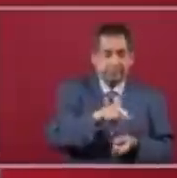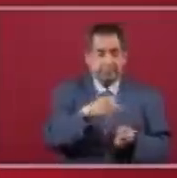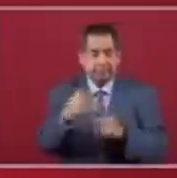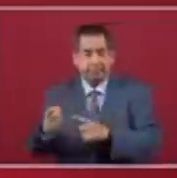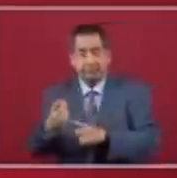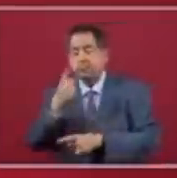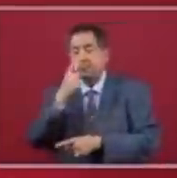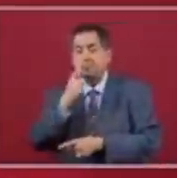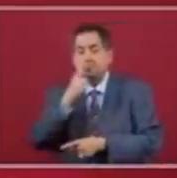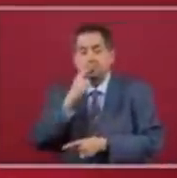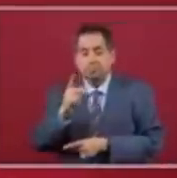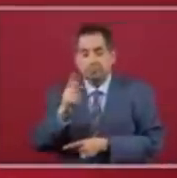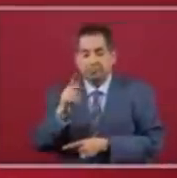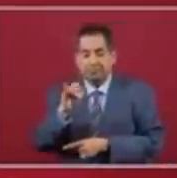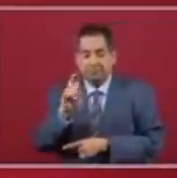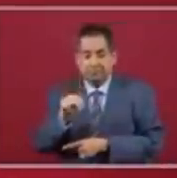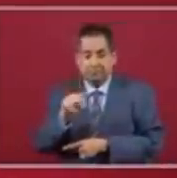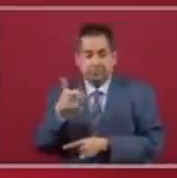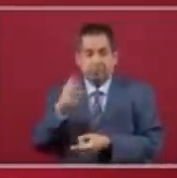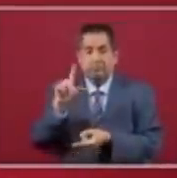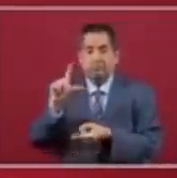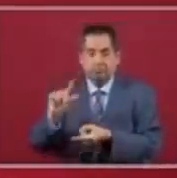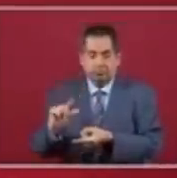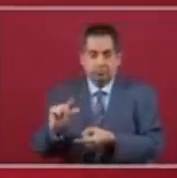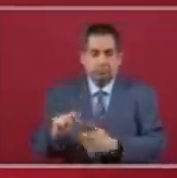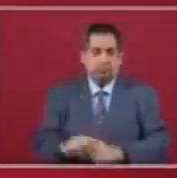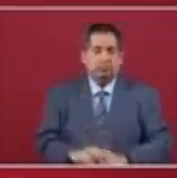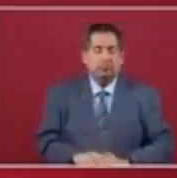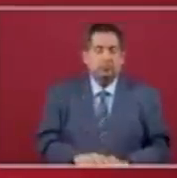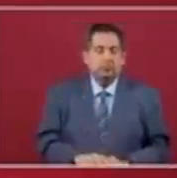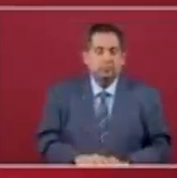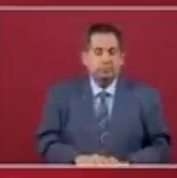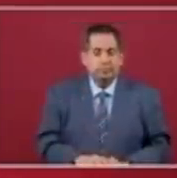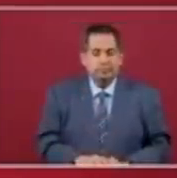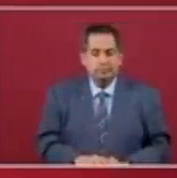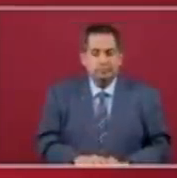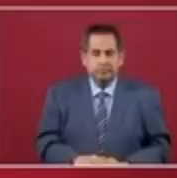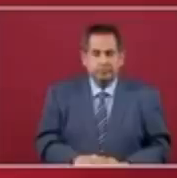disminuido en la Premium.